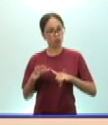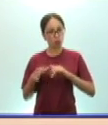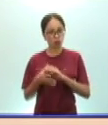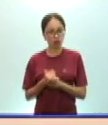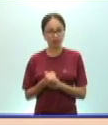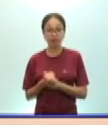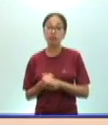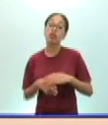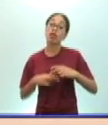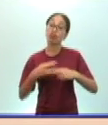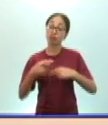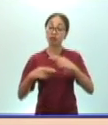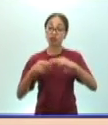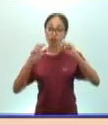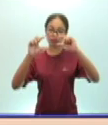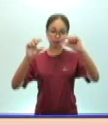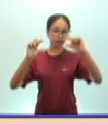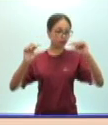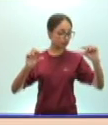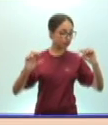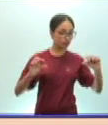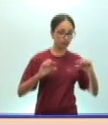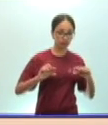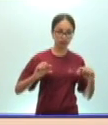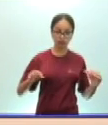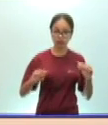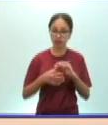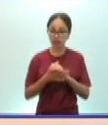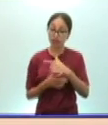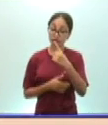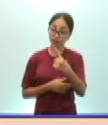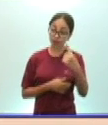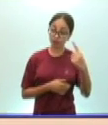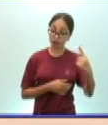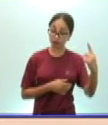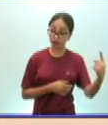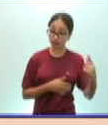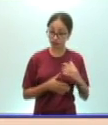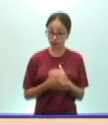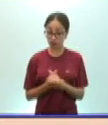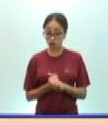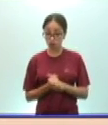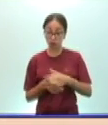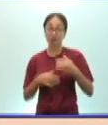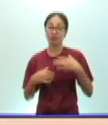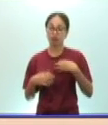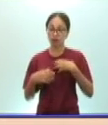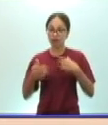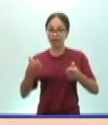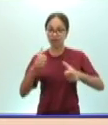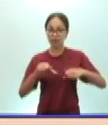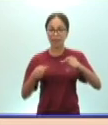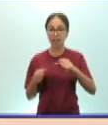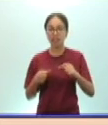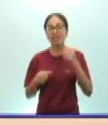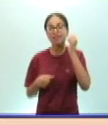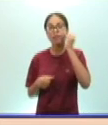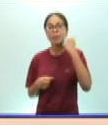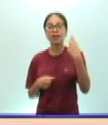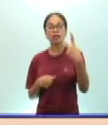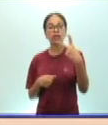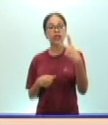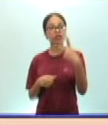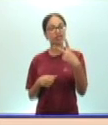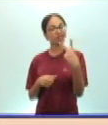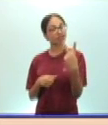de flujo de cada una de las operaciones, es cuando tenga una mezcla de más de dos componentes, es un